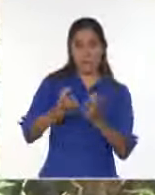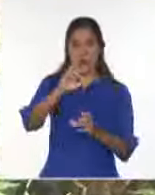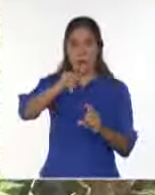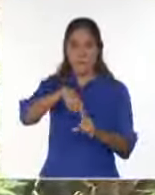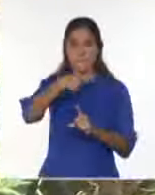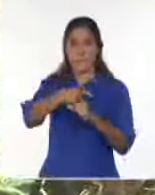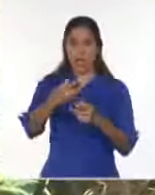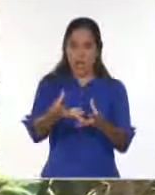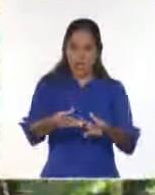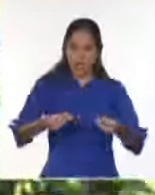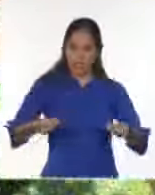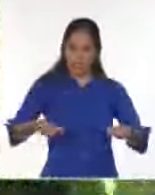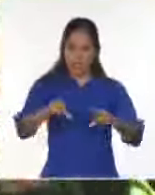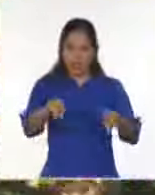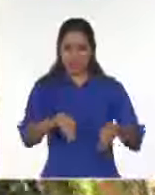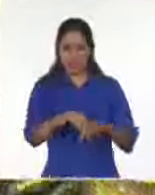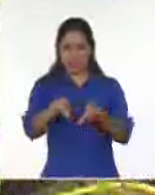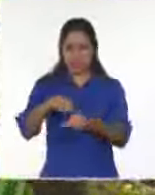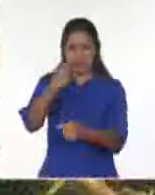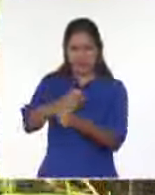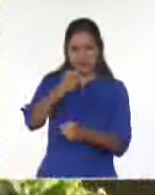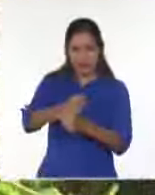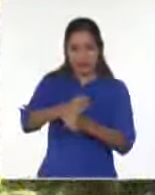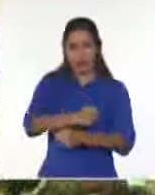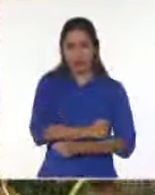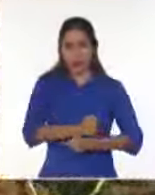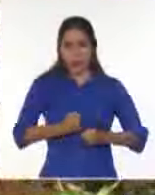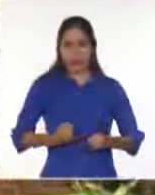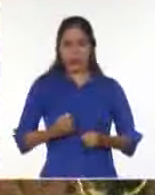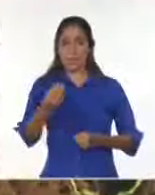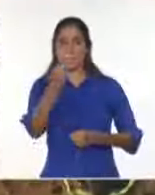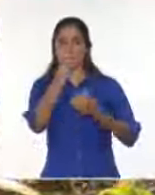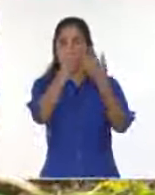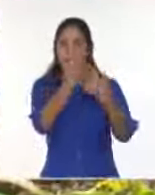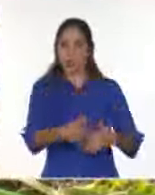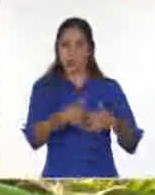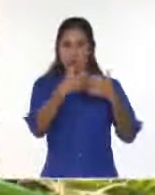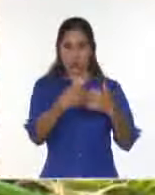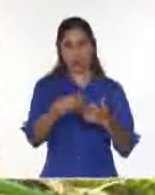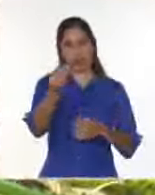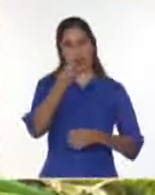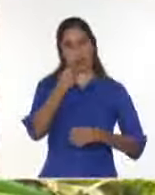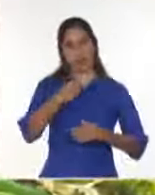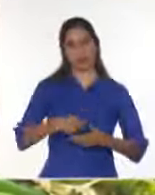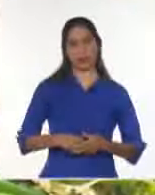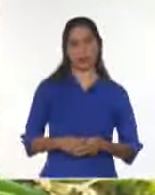y mejor. Que respondieron al llamado de producir alimentos como estrategia de salvación.